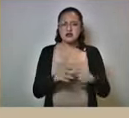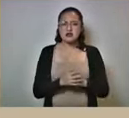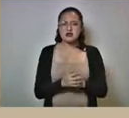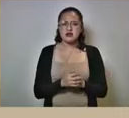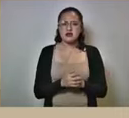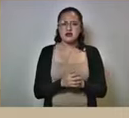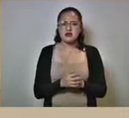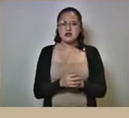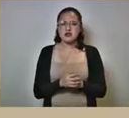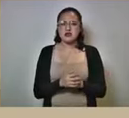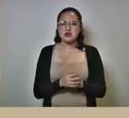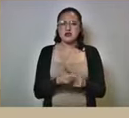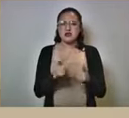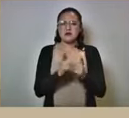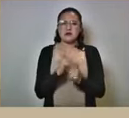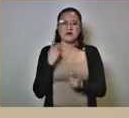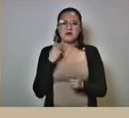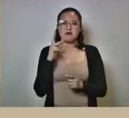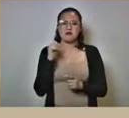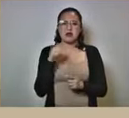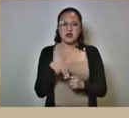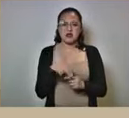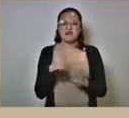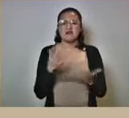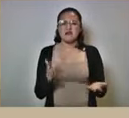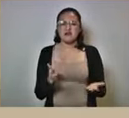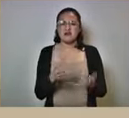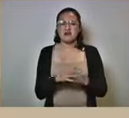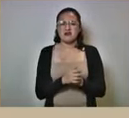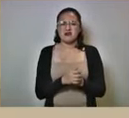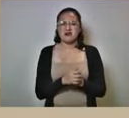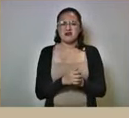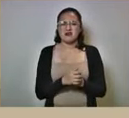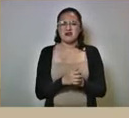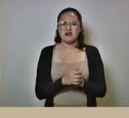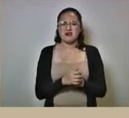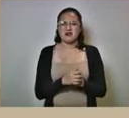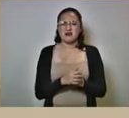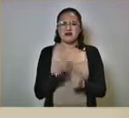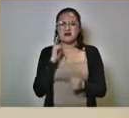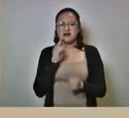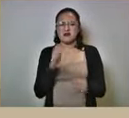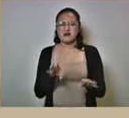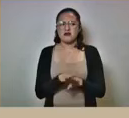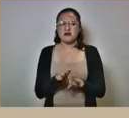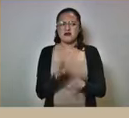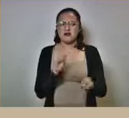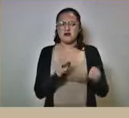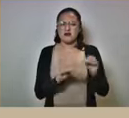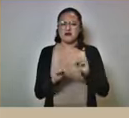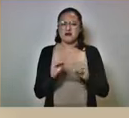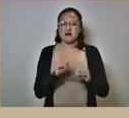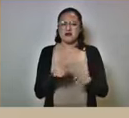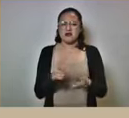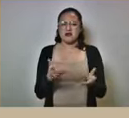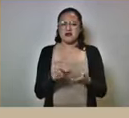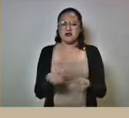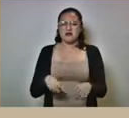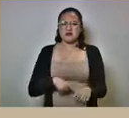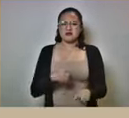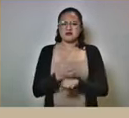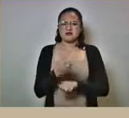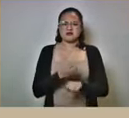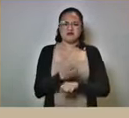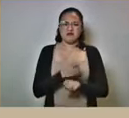los panistas. Se están cada vez criticando más estas acciones que realiza el gobierno del